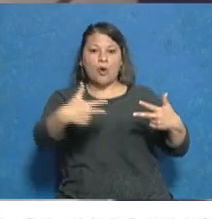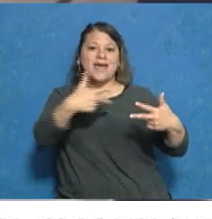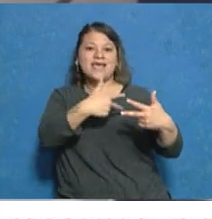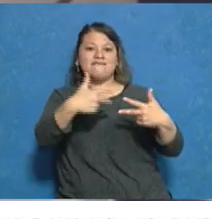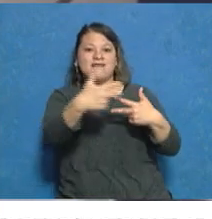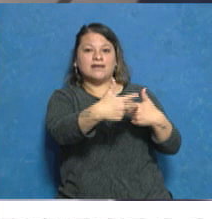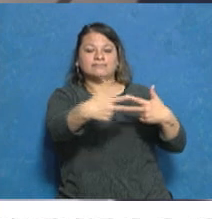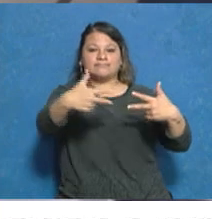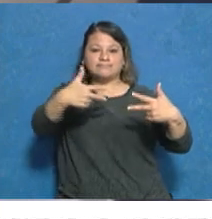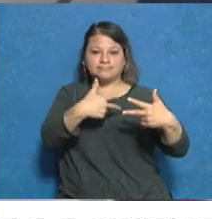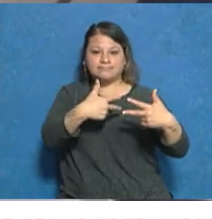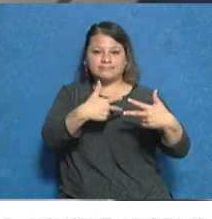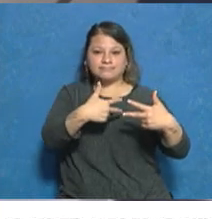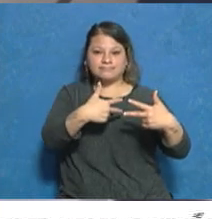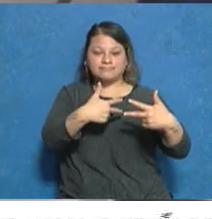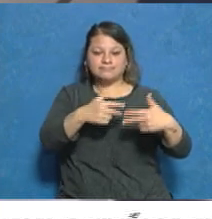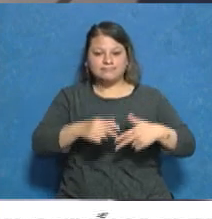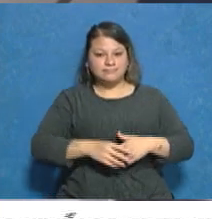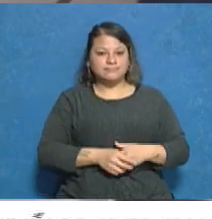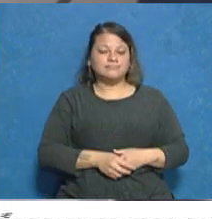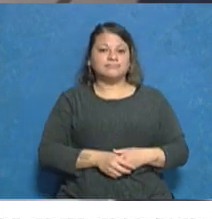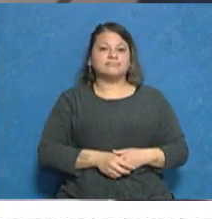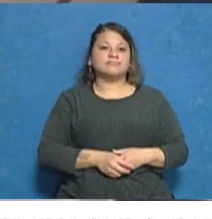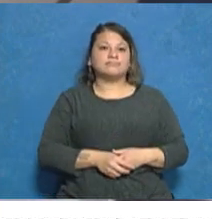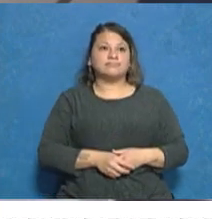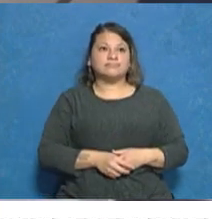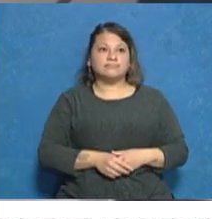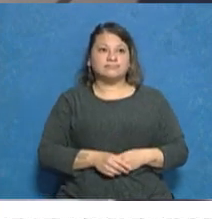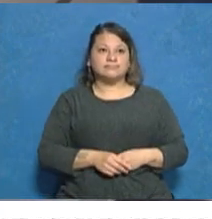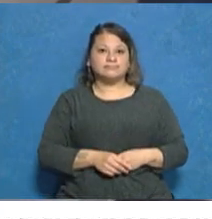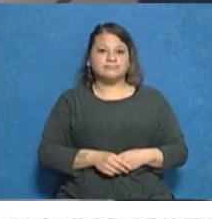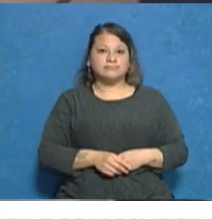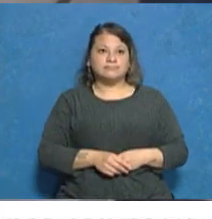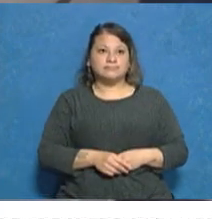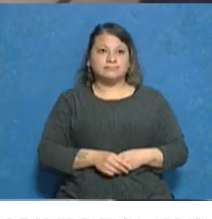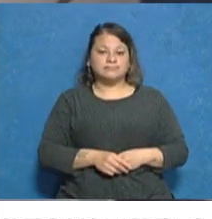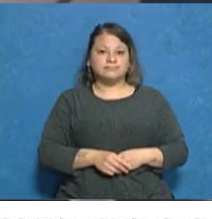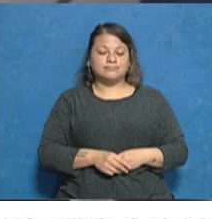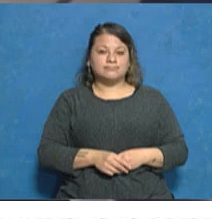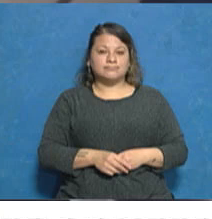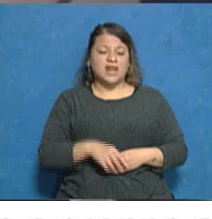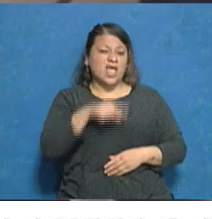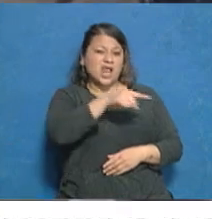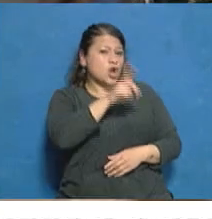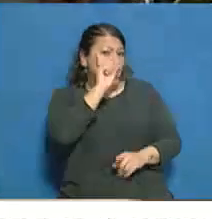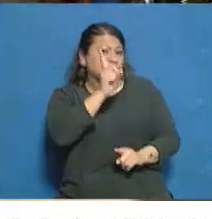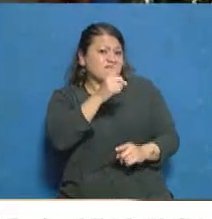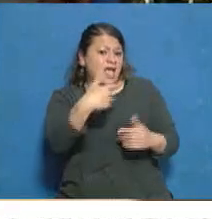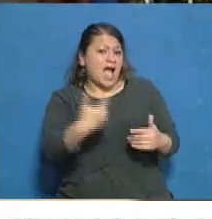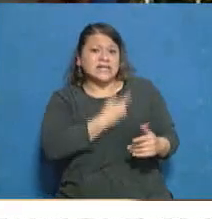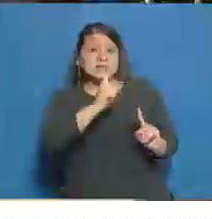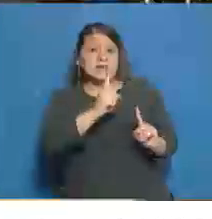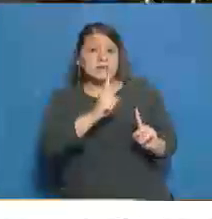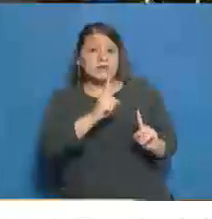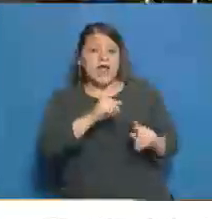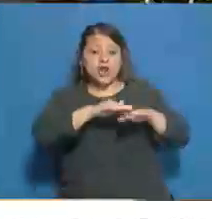hubiera provocado su muerte y la de su familia que iba a bordo, sin saber que le provocaría este accidente, porque no había visto a las víctimas.